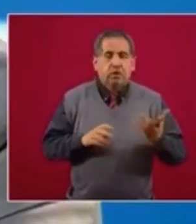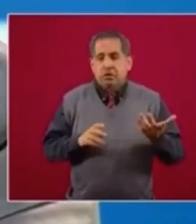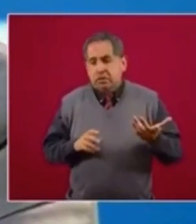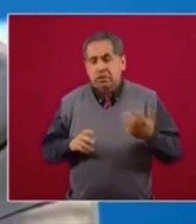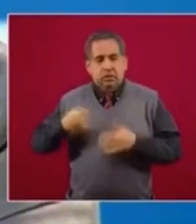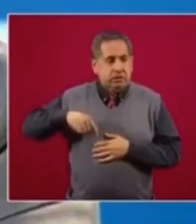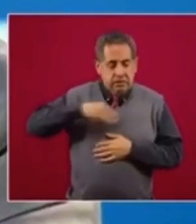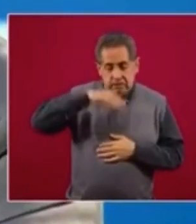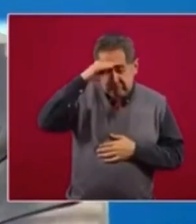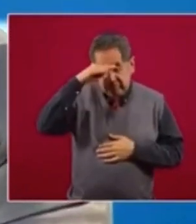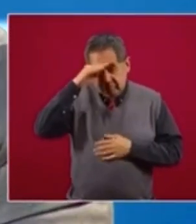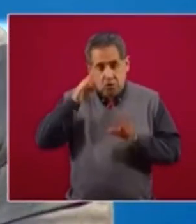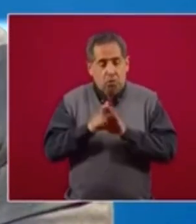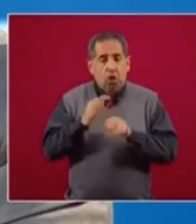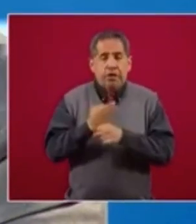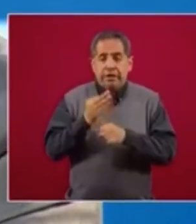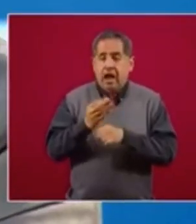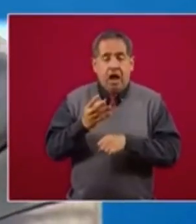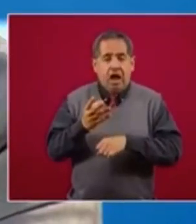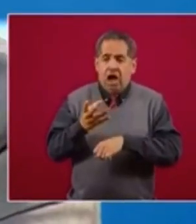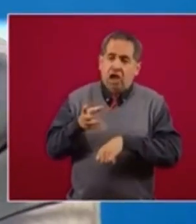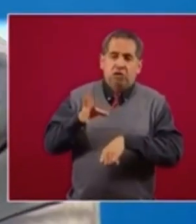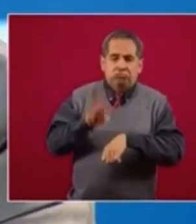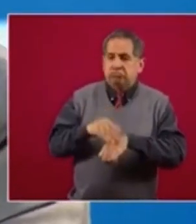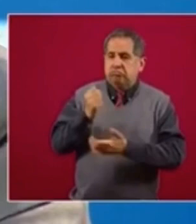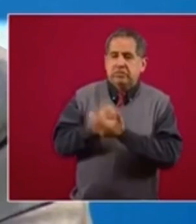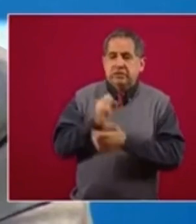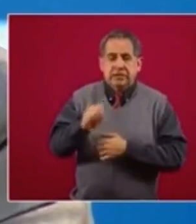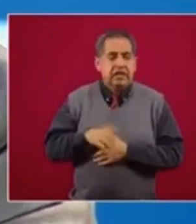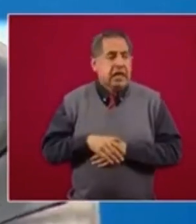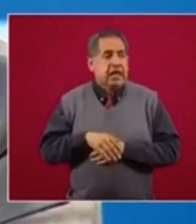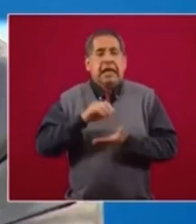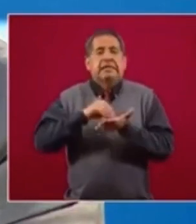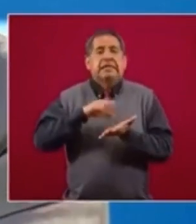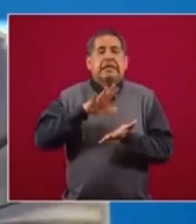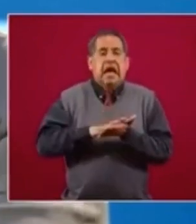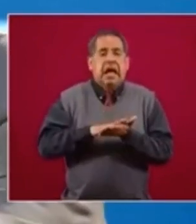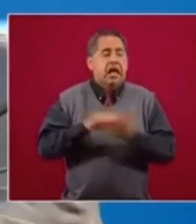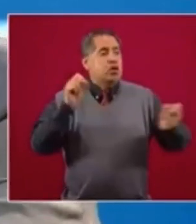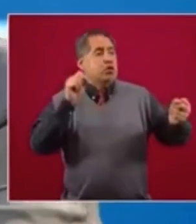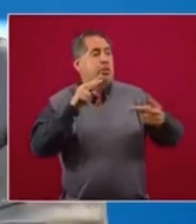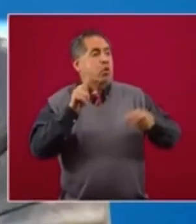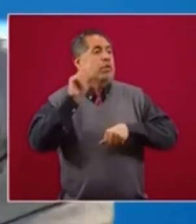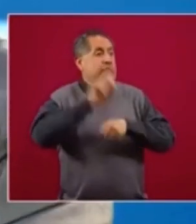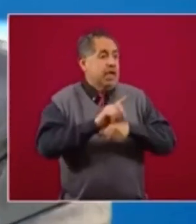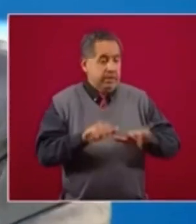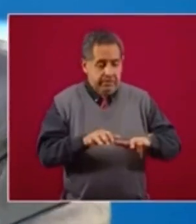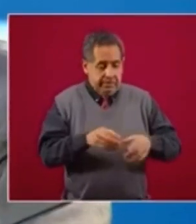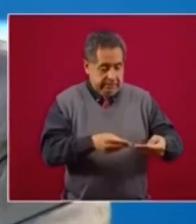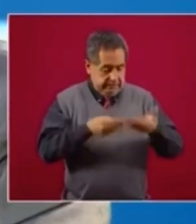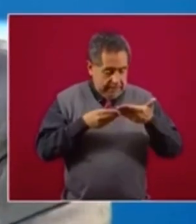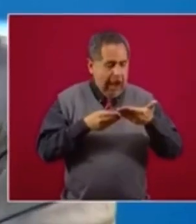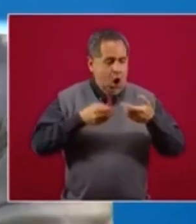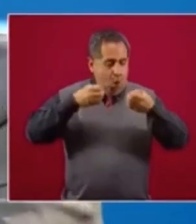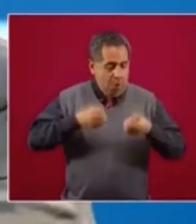hemos conseguido una autorización para hacer exámenes por cita. Entonces, una vez que se tenga listo